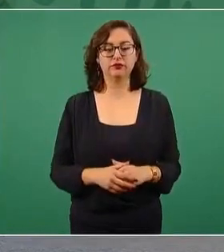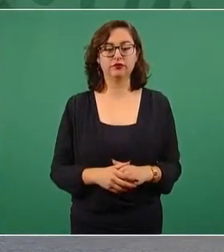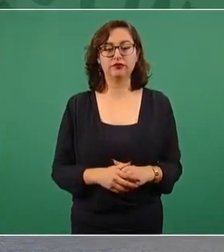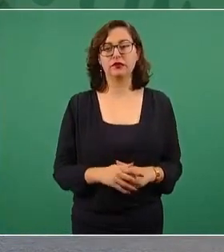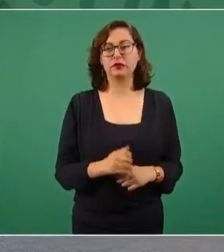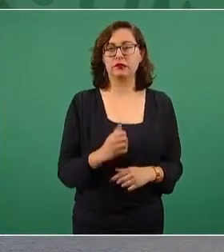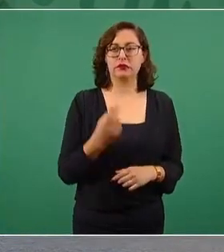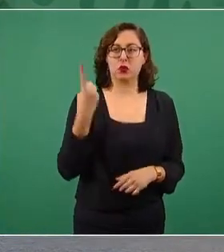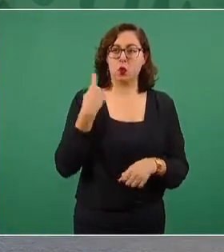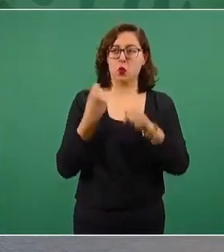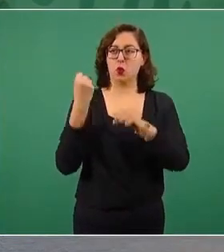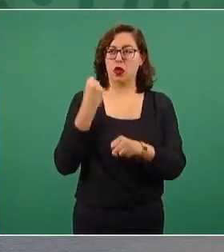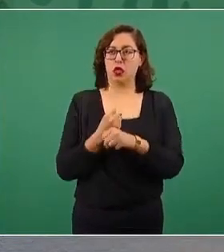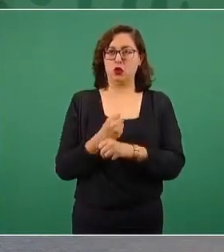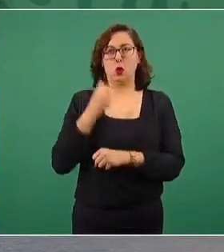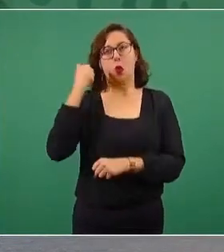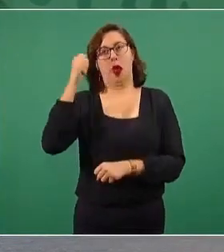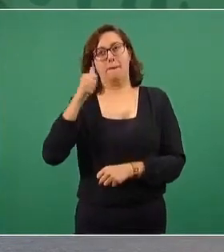Abril, mayo